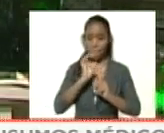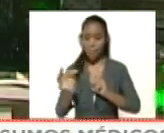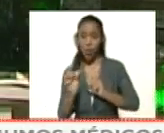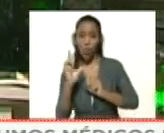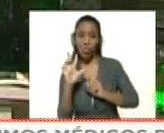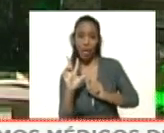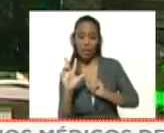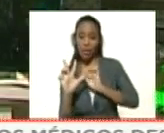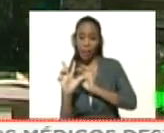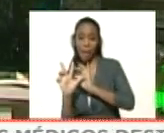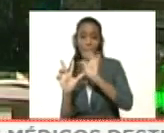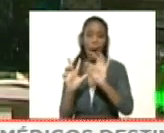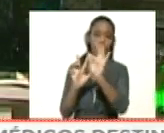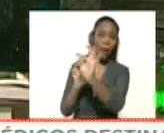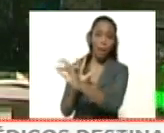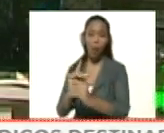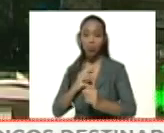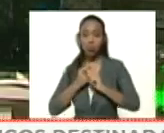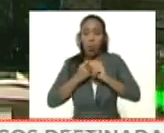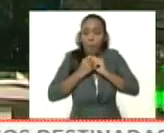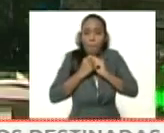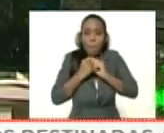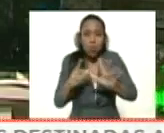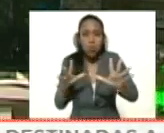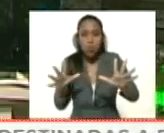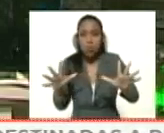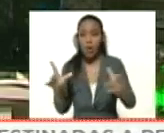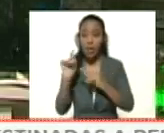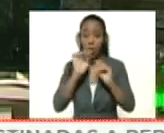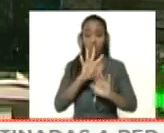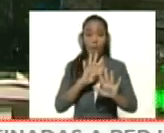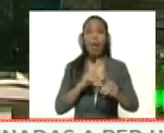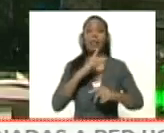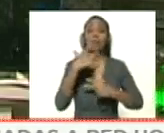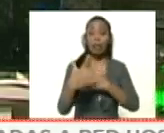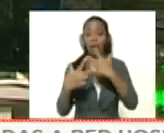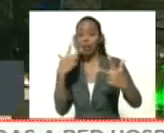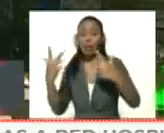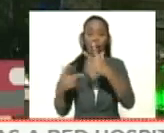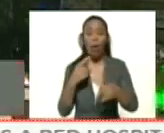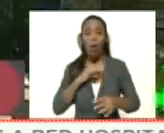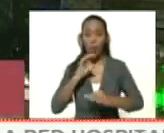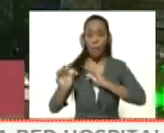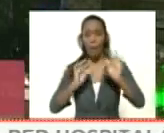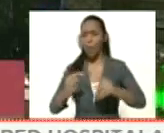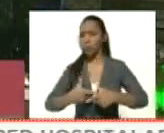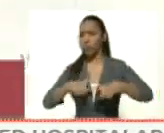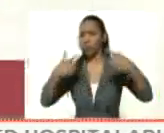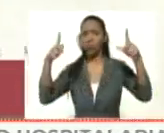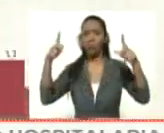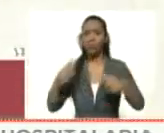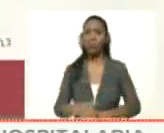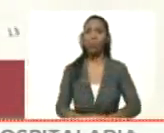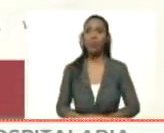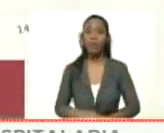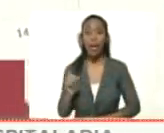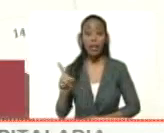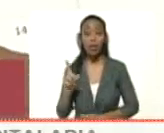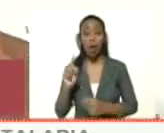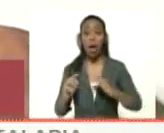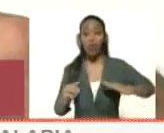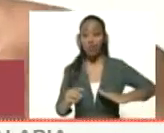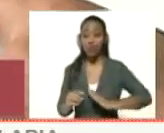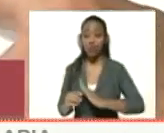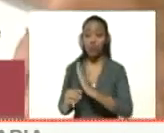cada uno infecta 3, y cada uno de esos 9 van infectando de a 3 en 3, y por eso es el crecimiento exponencial. Entonces la curva